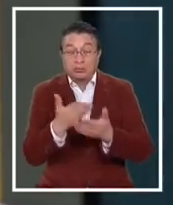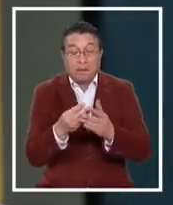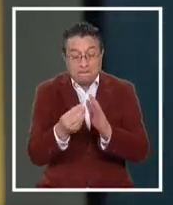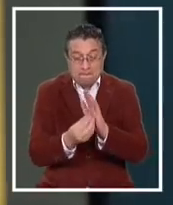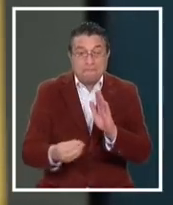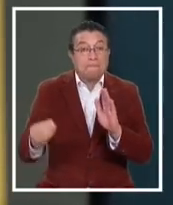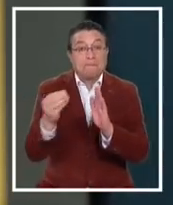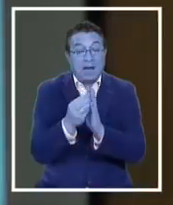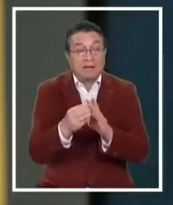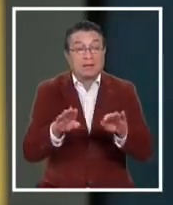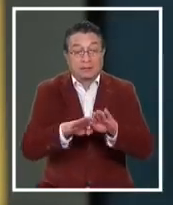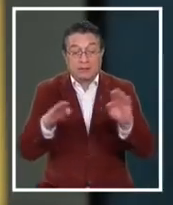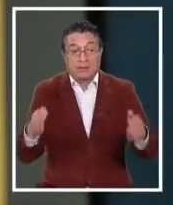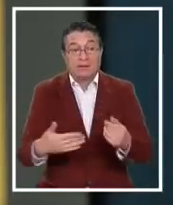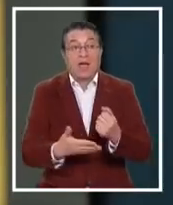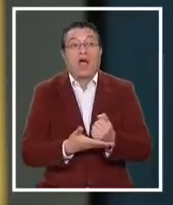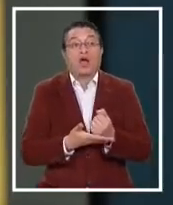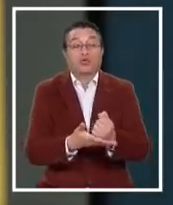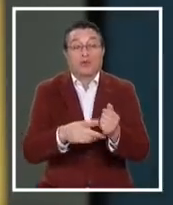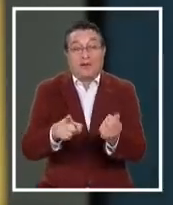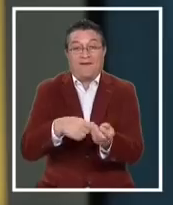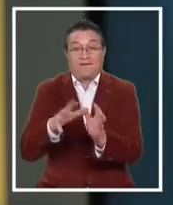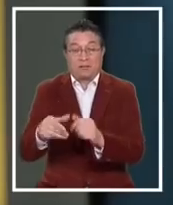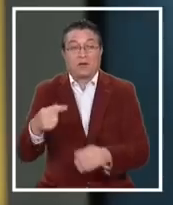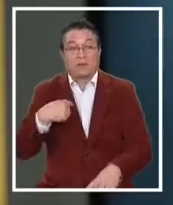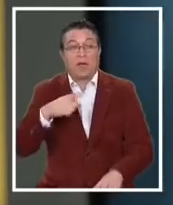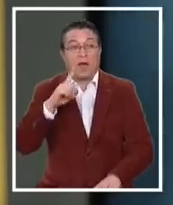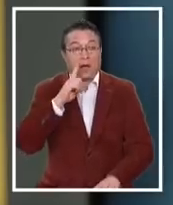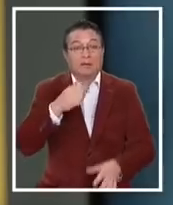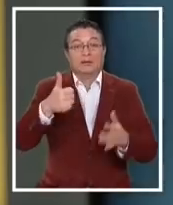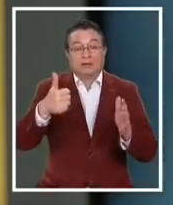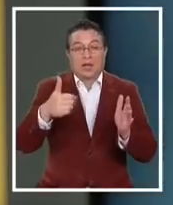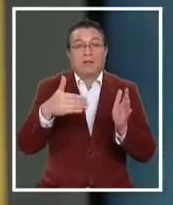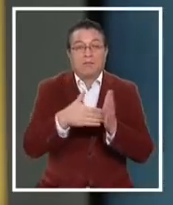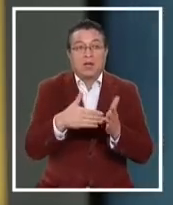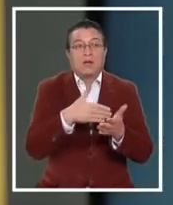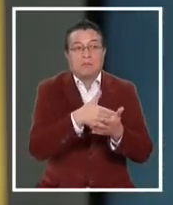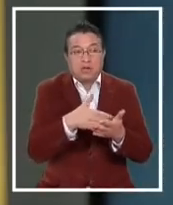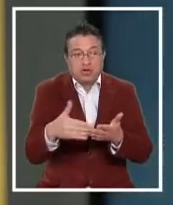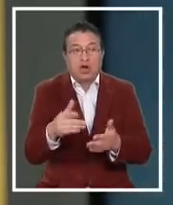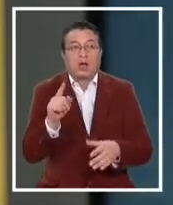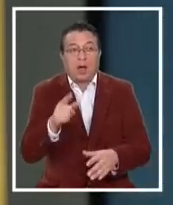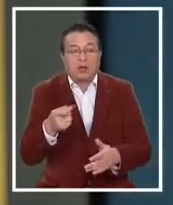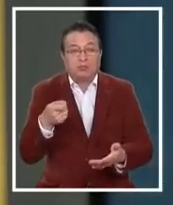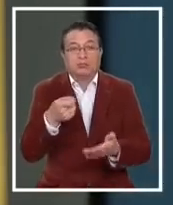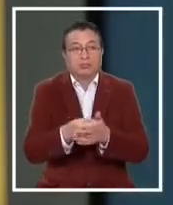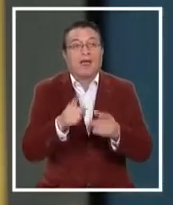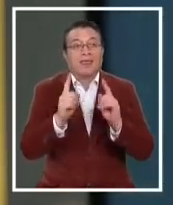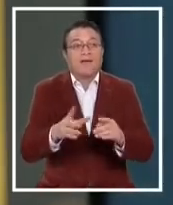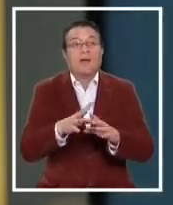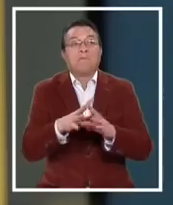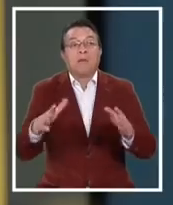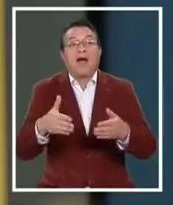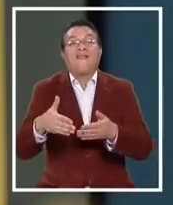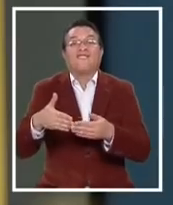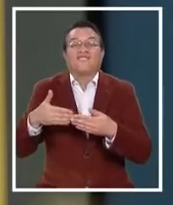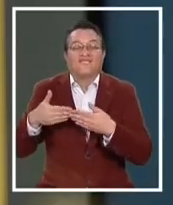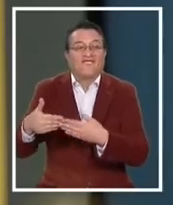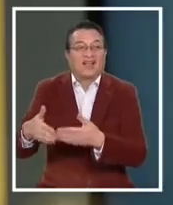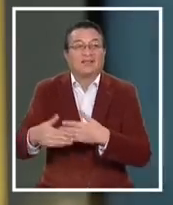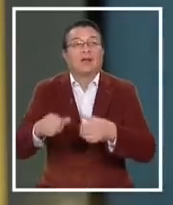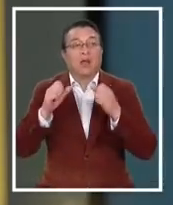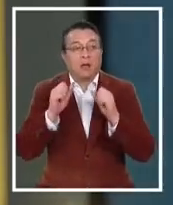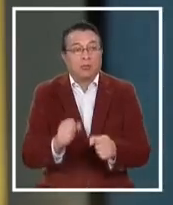plata sobre la mesa para ir en ayuda a la familia. Aquí tenemos 6.000 millones de pesos más sobre la mesa, que esto tenía que ser más flexible para poder llegar